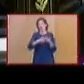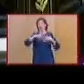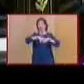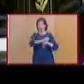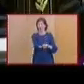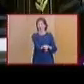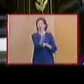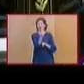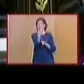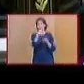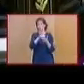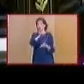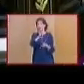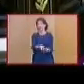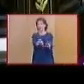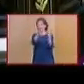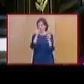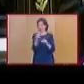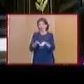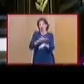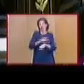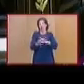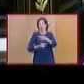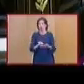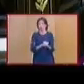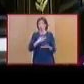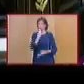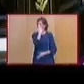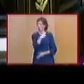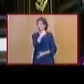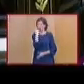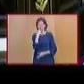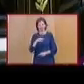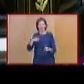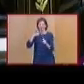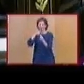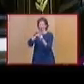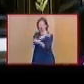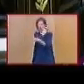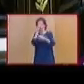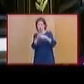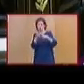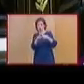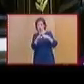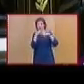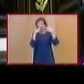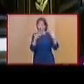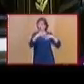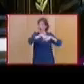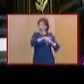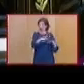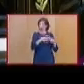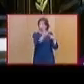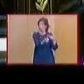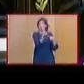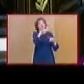Por tanto, mi compromiso es pleno e irá en dos direcciones. Cumplir todos aquellos aspectos del REF que hoy no se cumplen y actualizar los